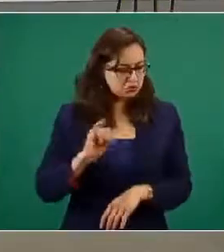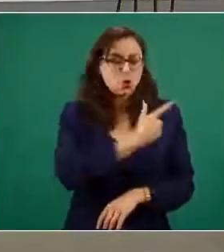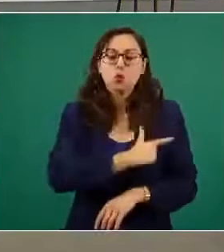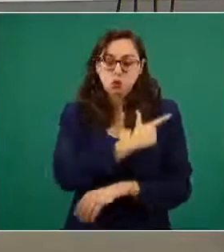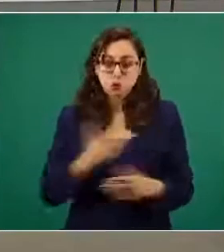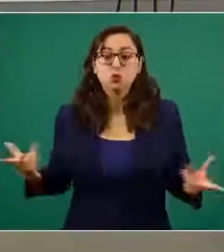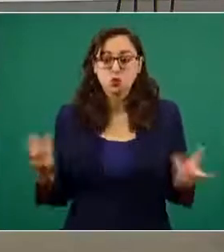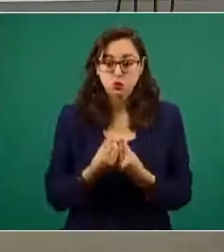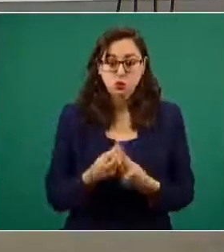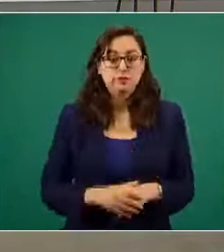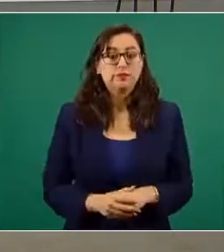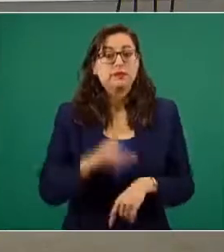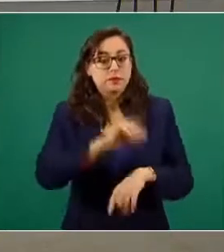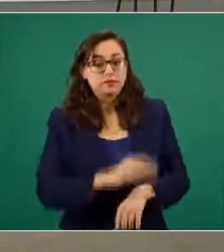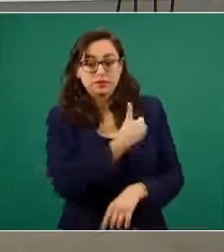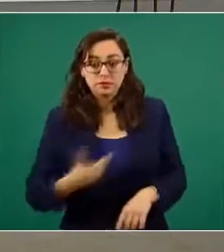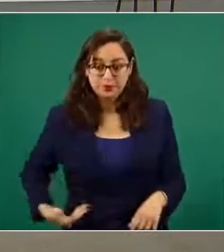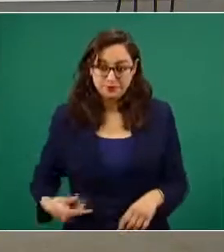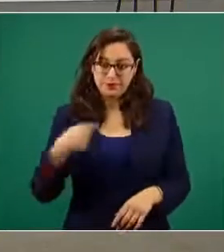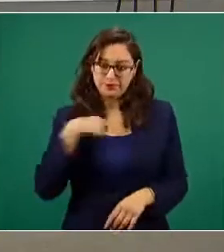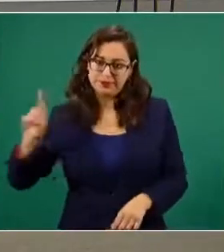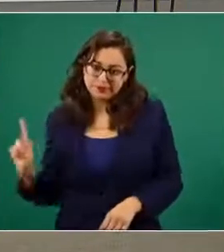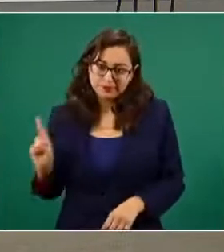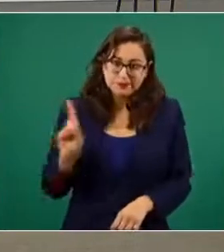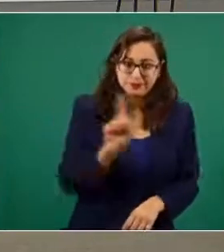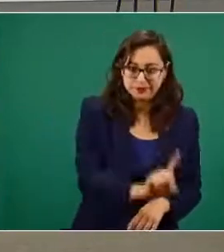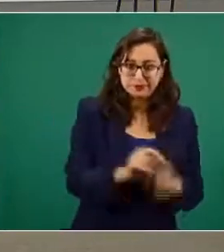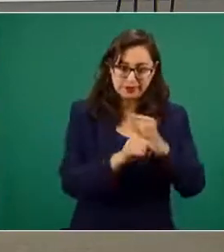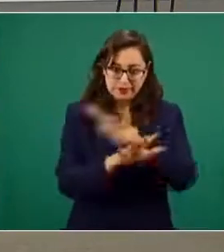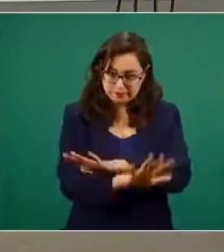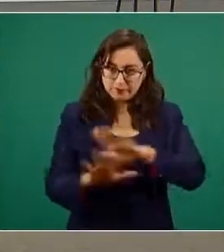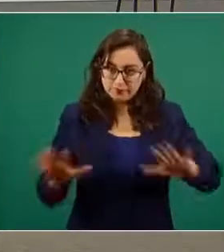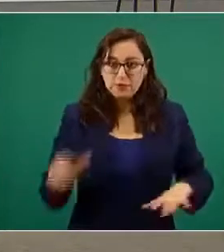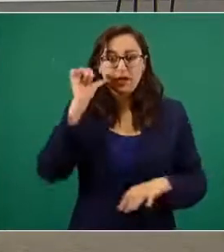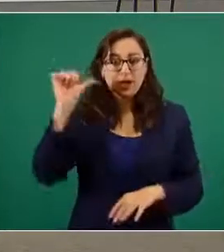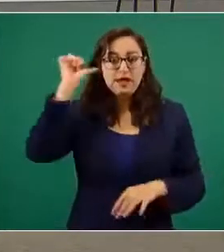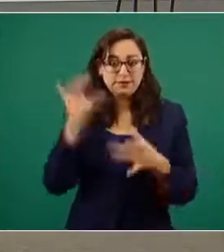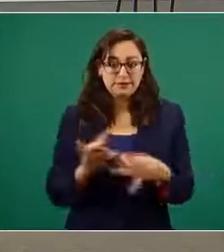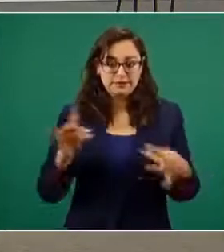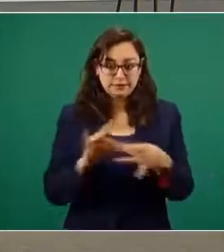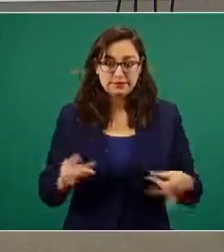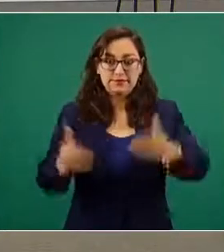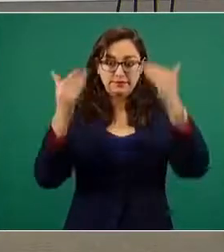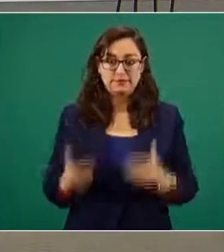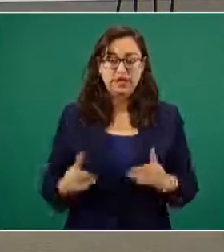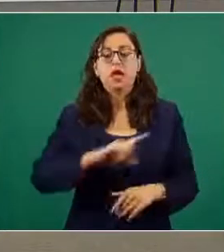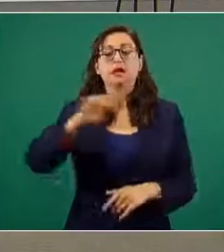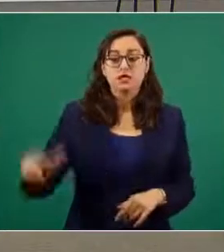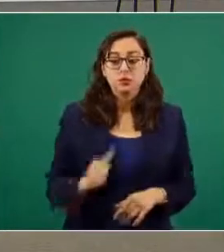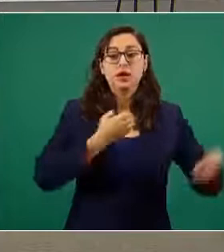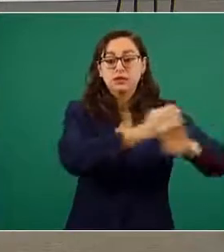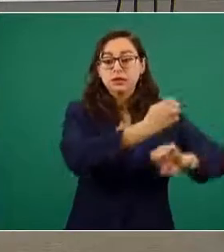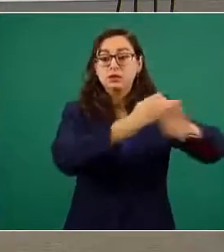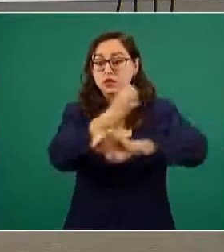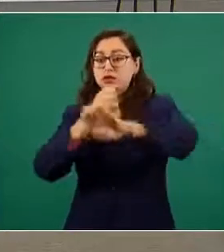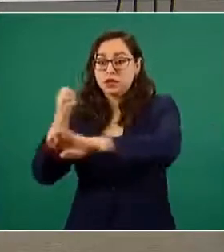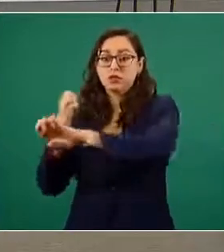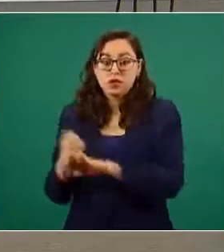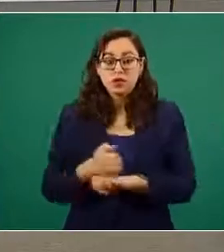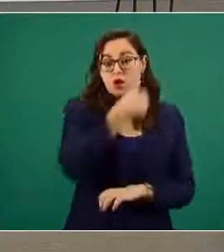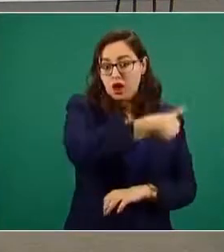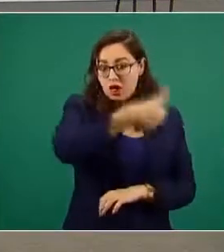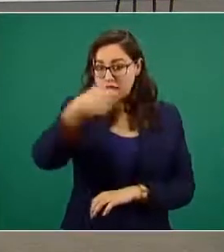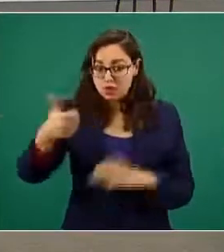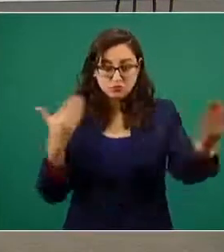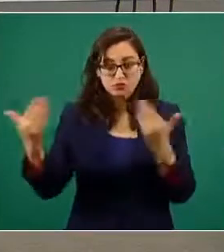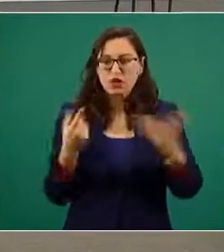conjunto. Si me permite, presidente, voy a presentar entonces el informe técnico que comentamos ayer y a renglón seguido las curvas epidémicas estatales para que tengan al